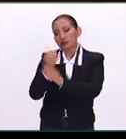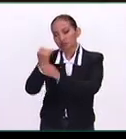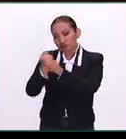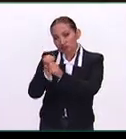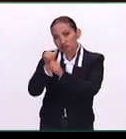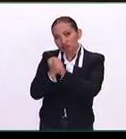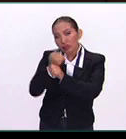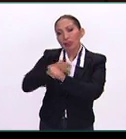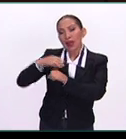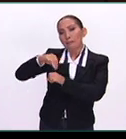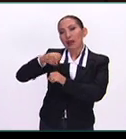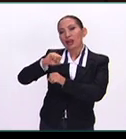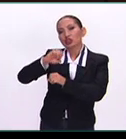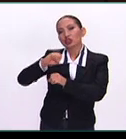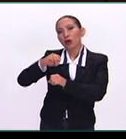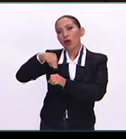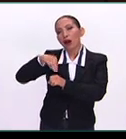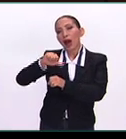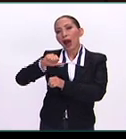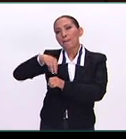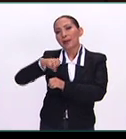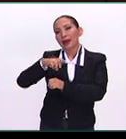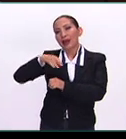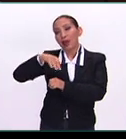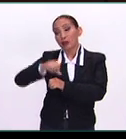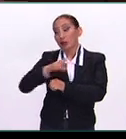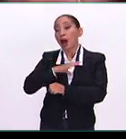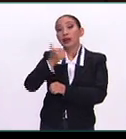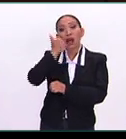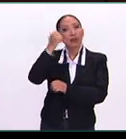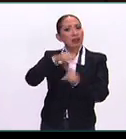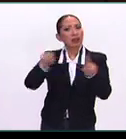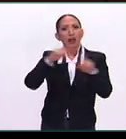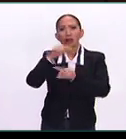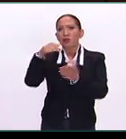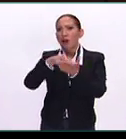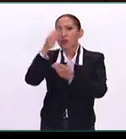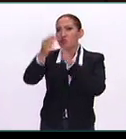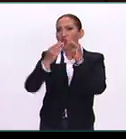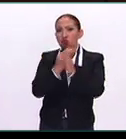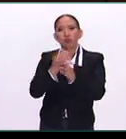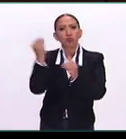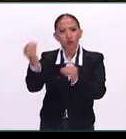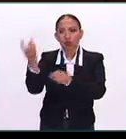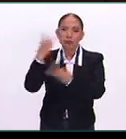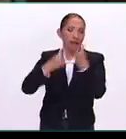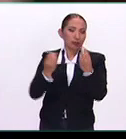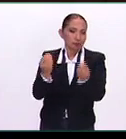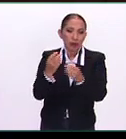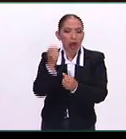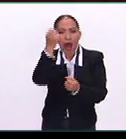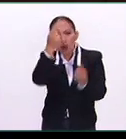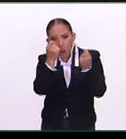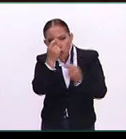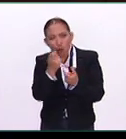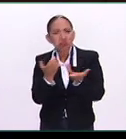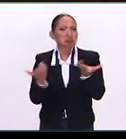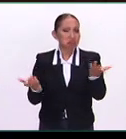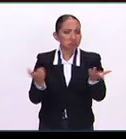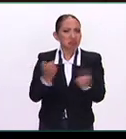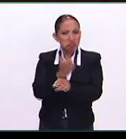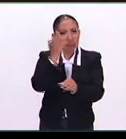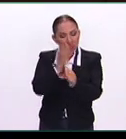Estudios Mesoamericanos. Y tengo alumnos de todo el mundo, muchos de ellos, bueno, no muchos, un cierto